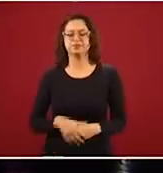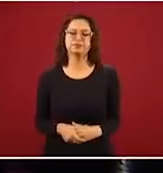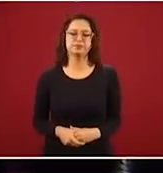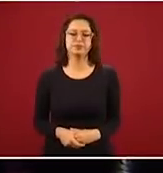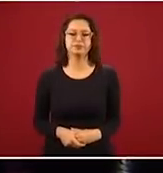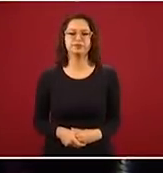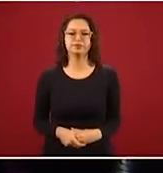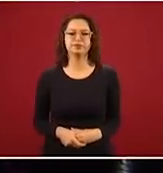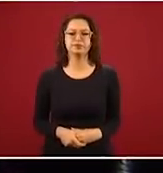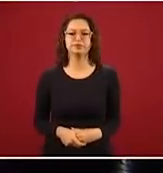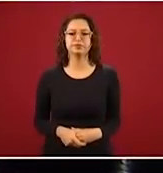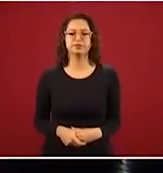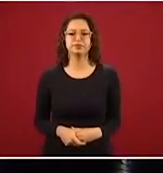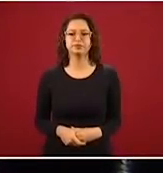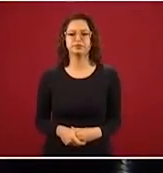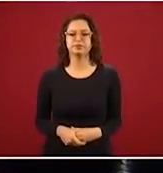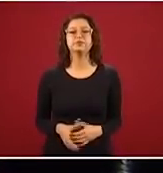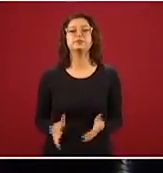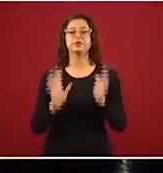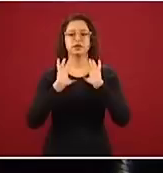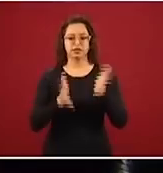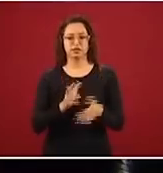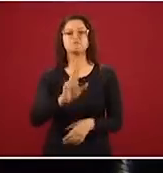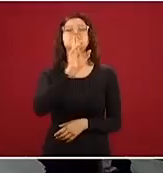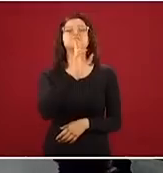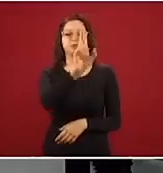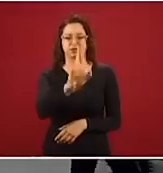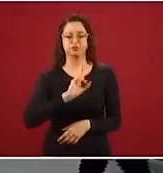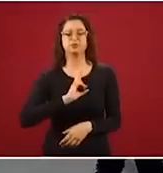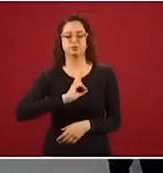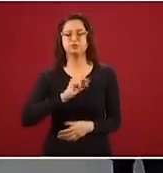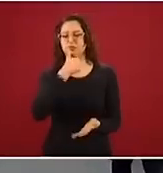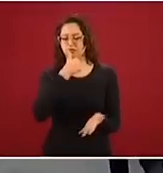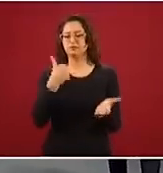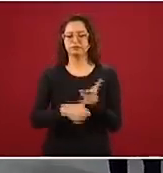Mexicanos. Ya me respondió por escrito